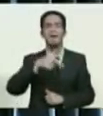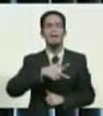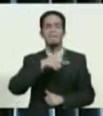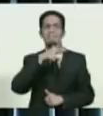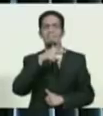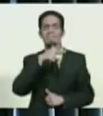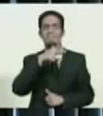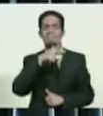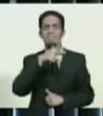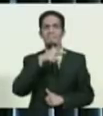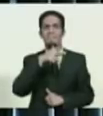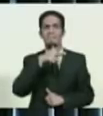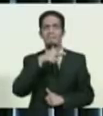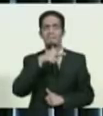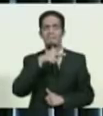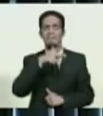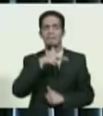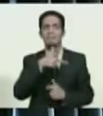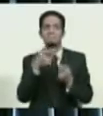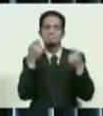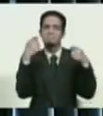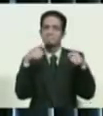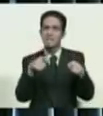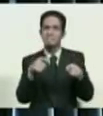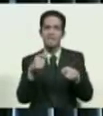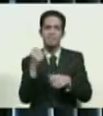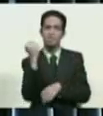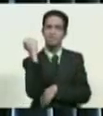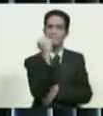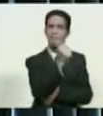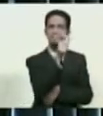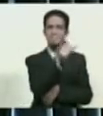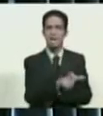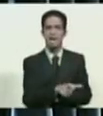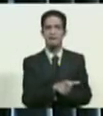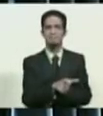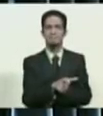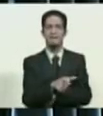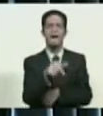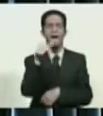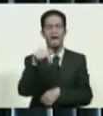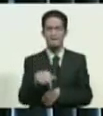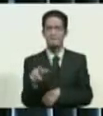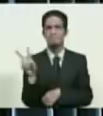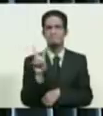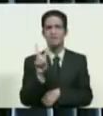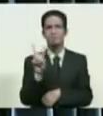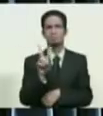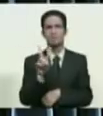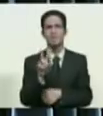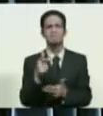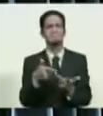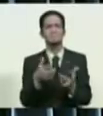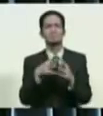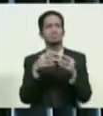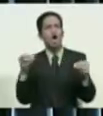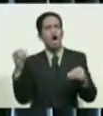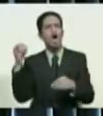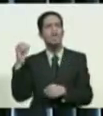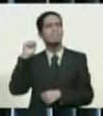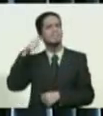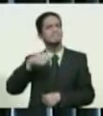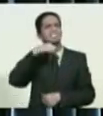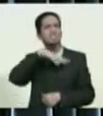en grado de frustración que se haya perpetrado en la historia política y criminal de